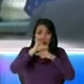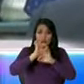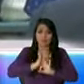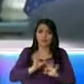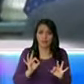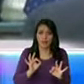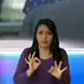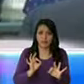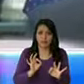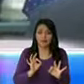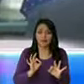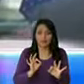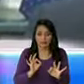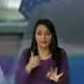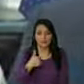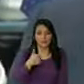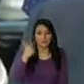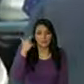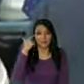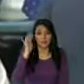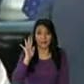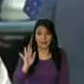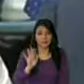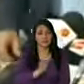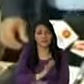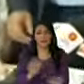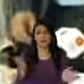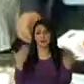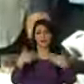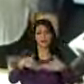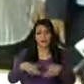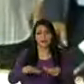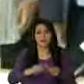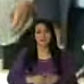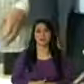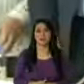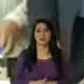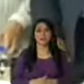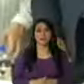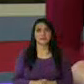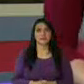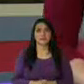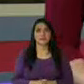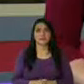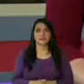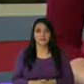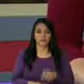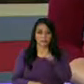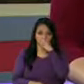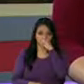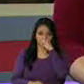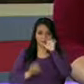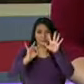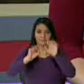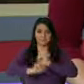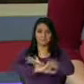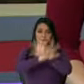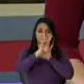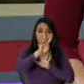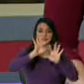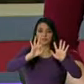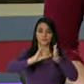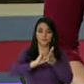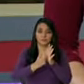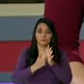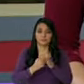que nos lleva a creer que ese modelo está agotado. Informó Jorge Escobar. Son las 7 de la mañana con 28